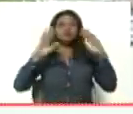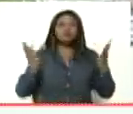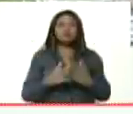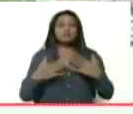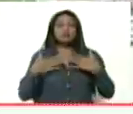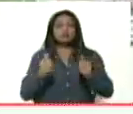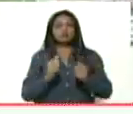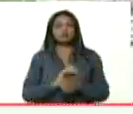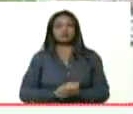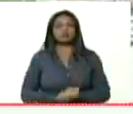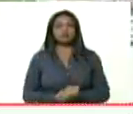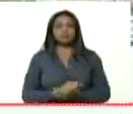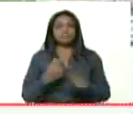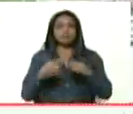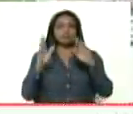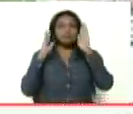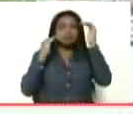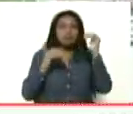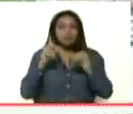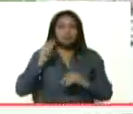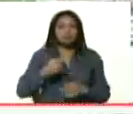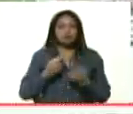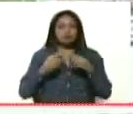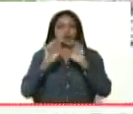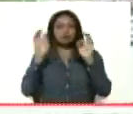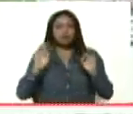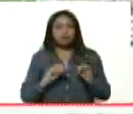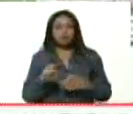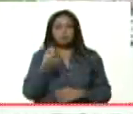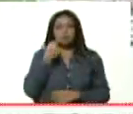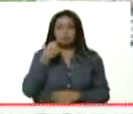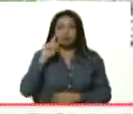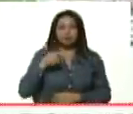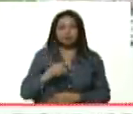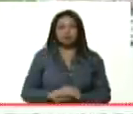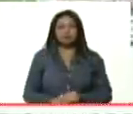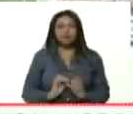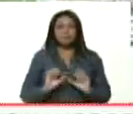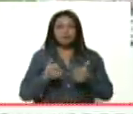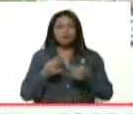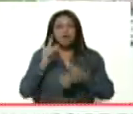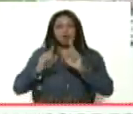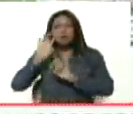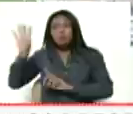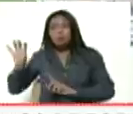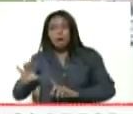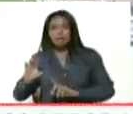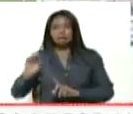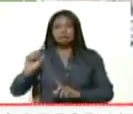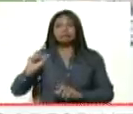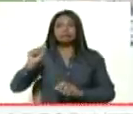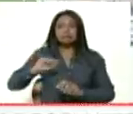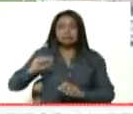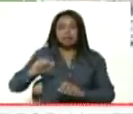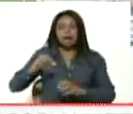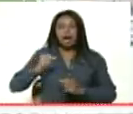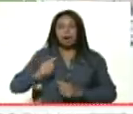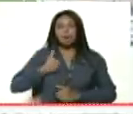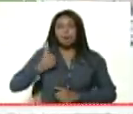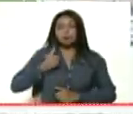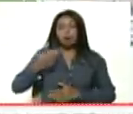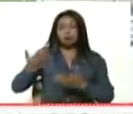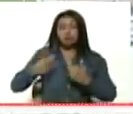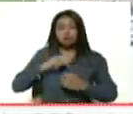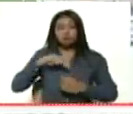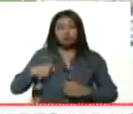Salud, pero atienden también a otros tipos de tratamientos que han surgido en algunos países y de los cuales nuestro